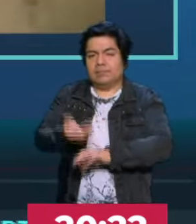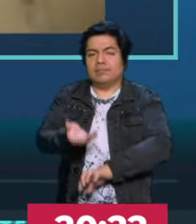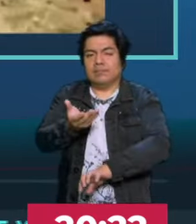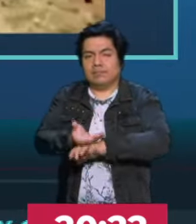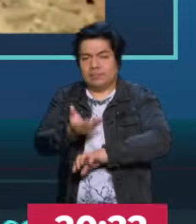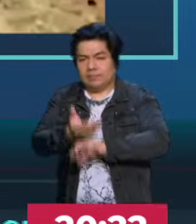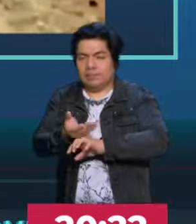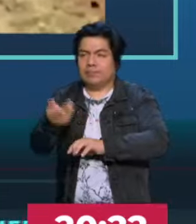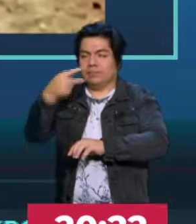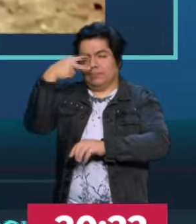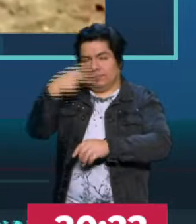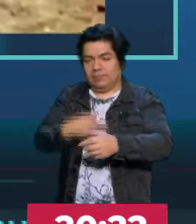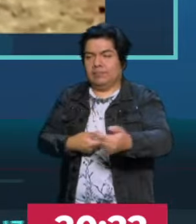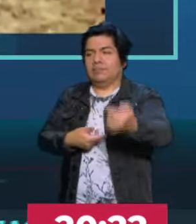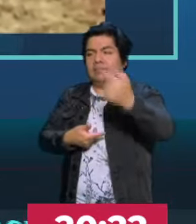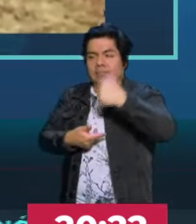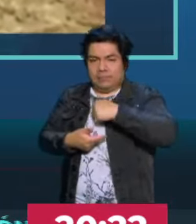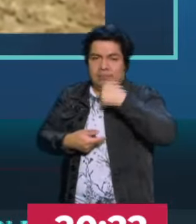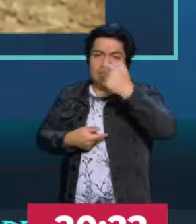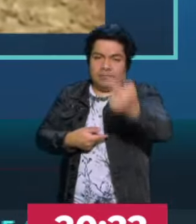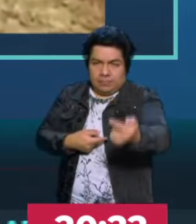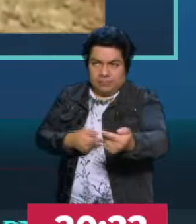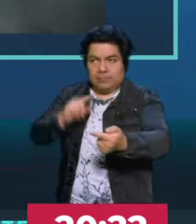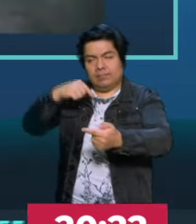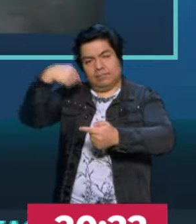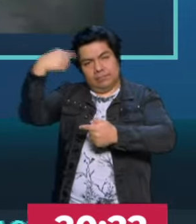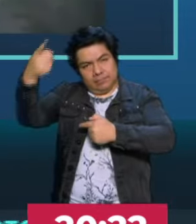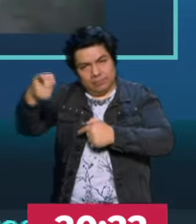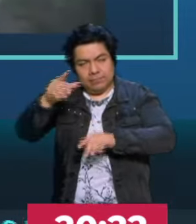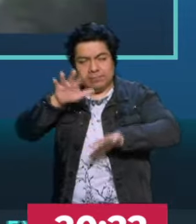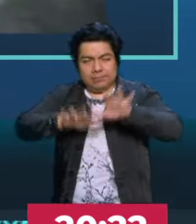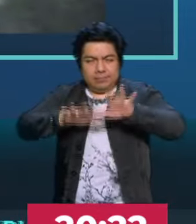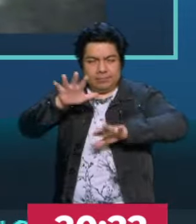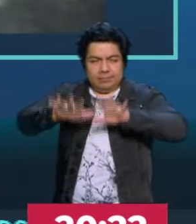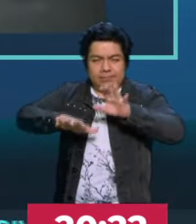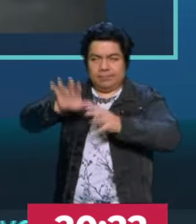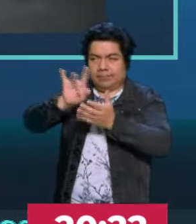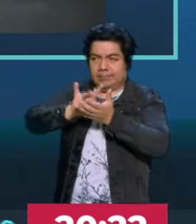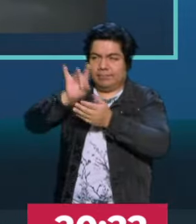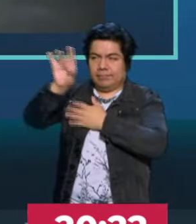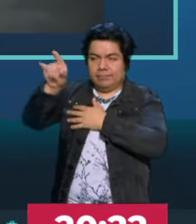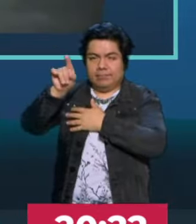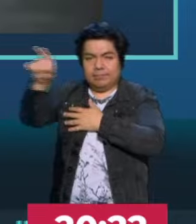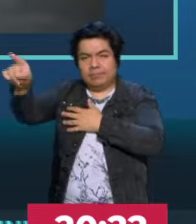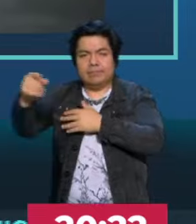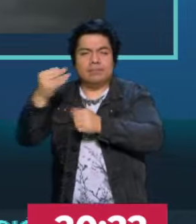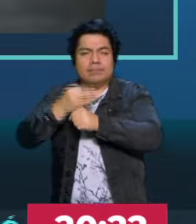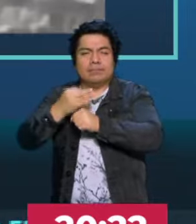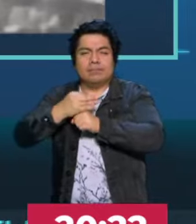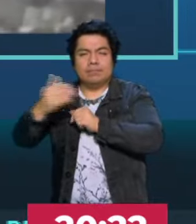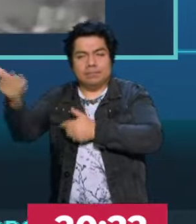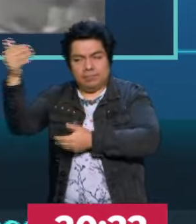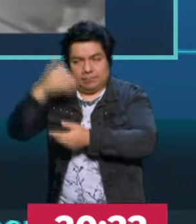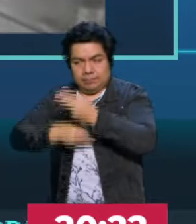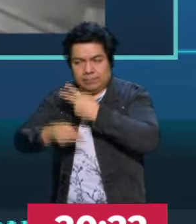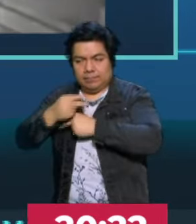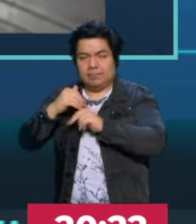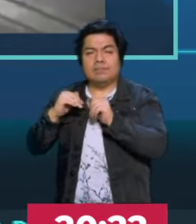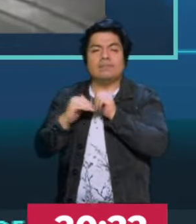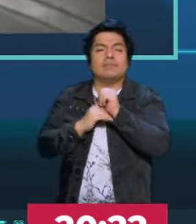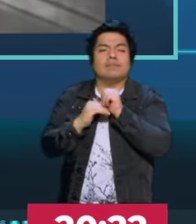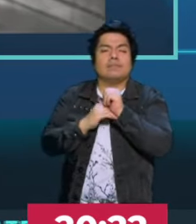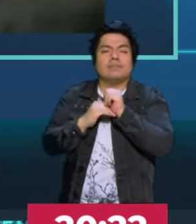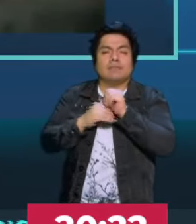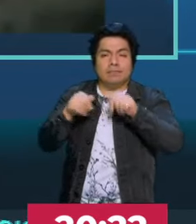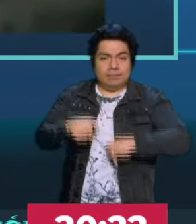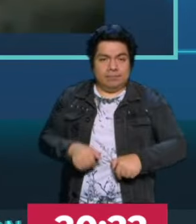a México. A veces el combustible se manda para allá, en este caso se trajo de contrabando, y que acá pues son